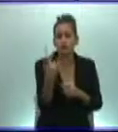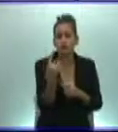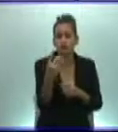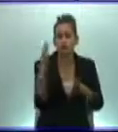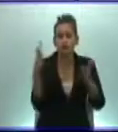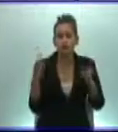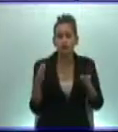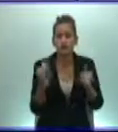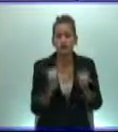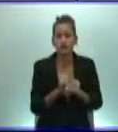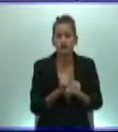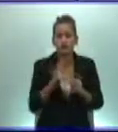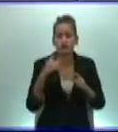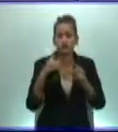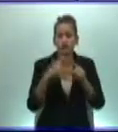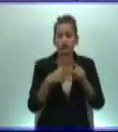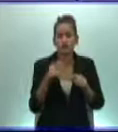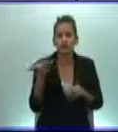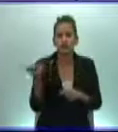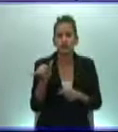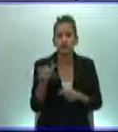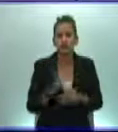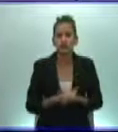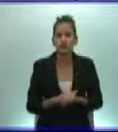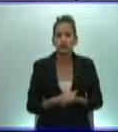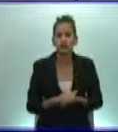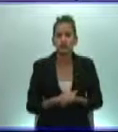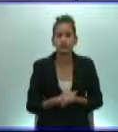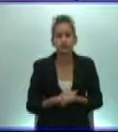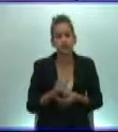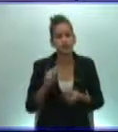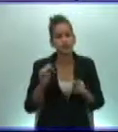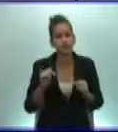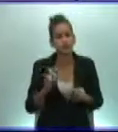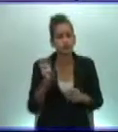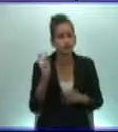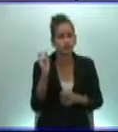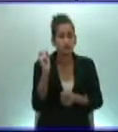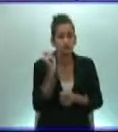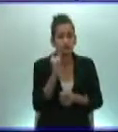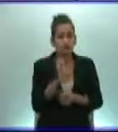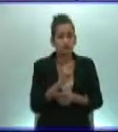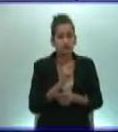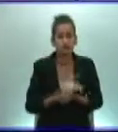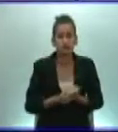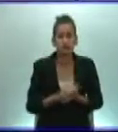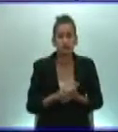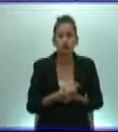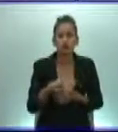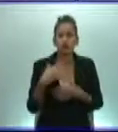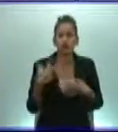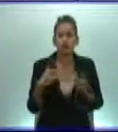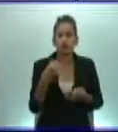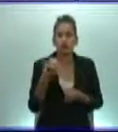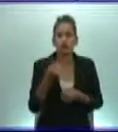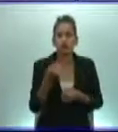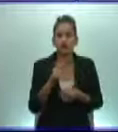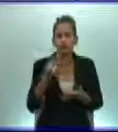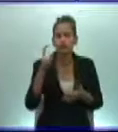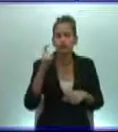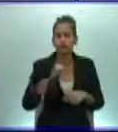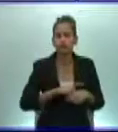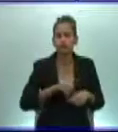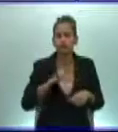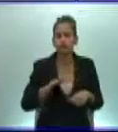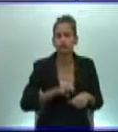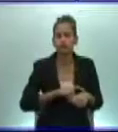ángulos respectivamente iguales. Hasta aquí hemos terminado el inciso A. Te daré un tiempo